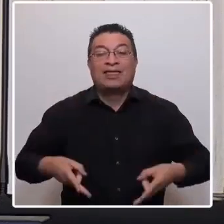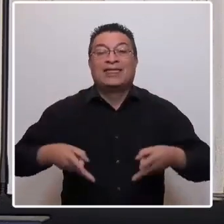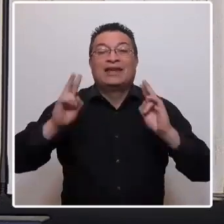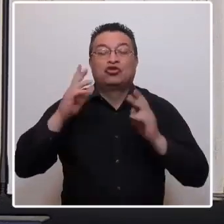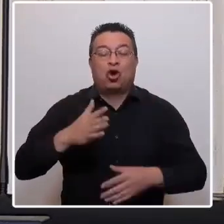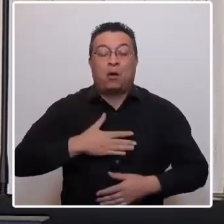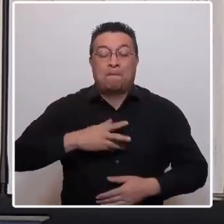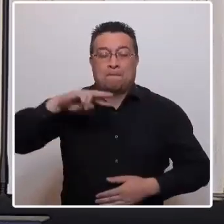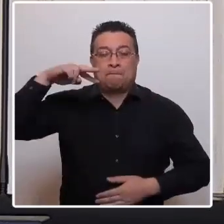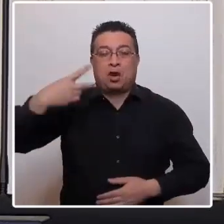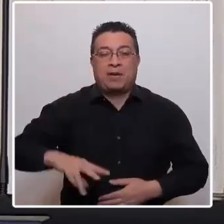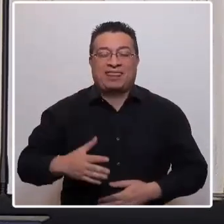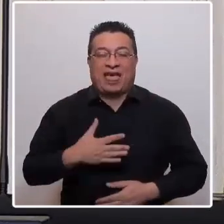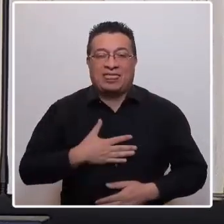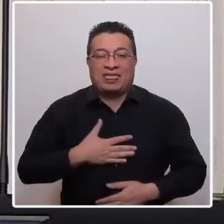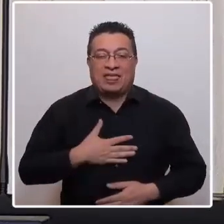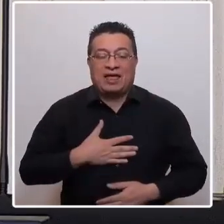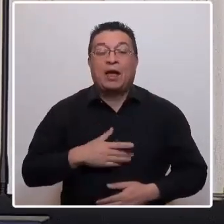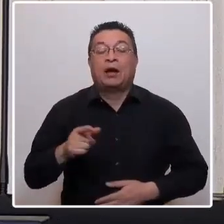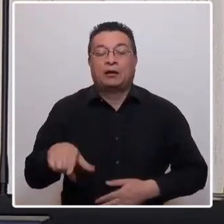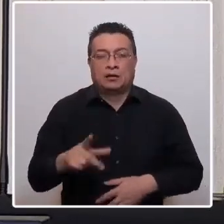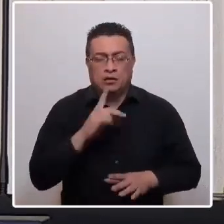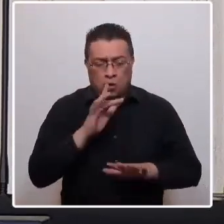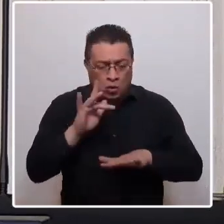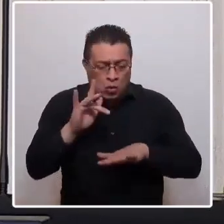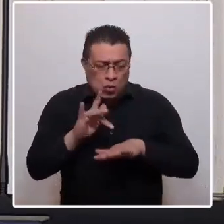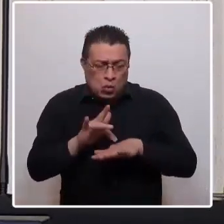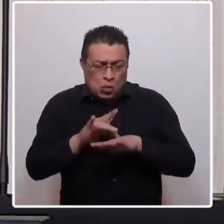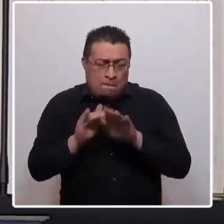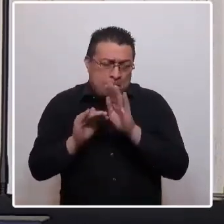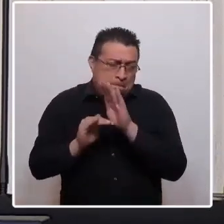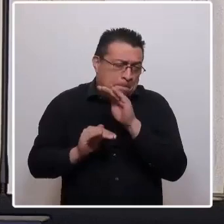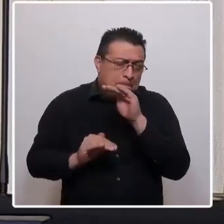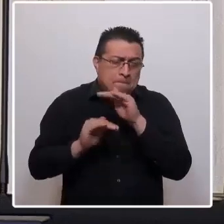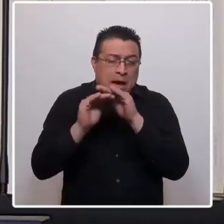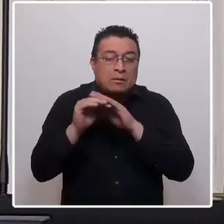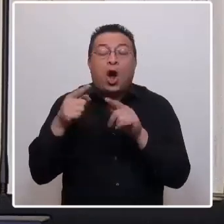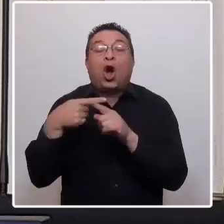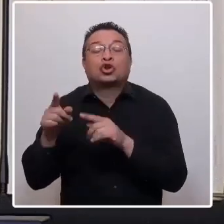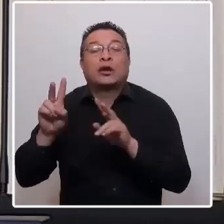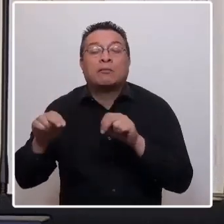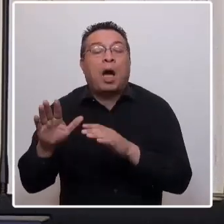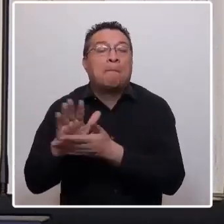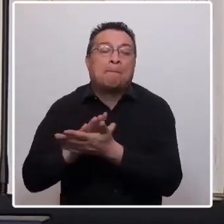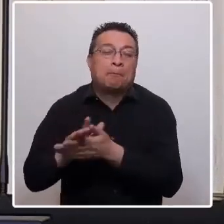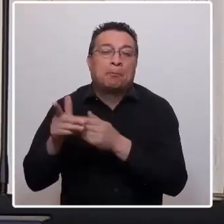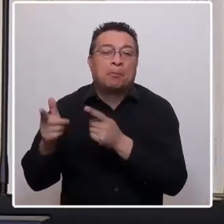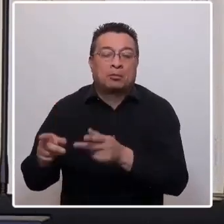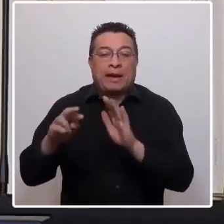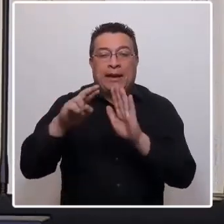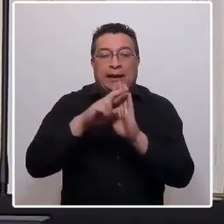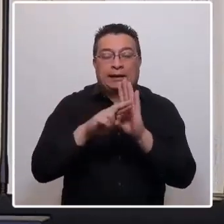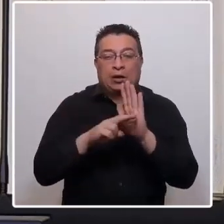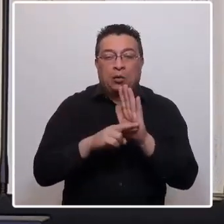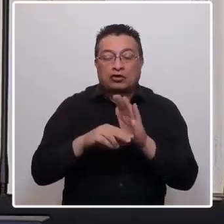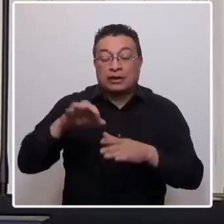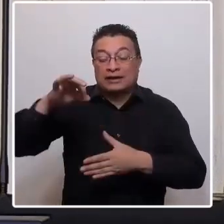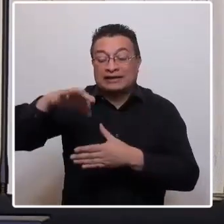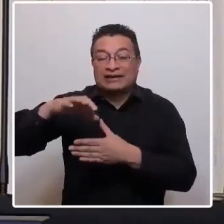propiedad, a la acuciosidad máxima en otras materias, como es el caso de la regulación de las